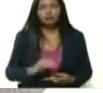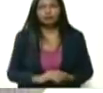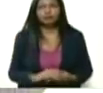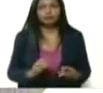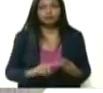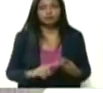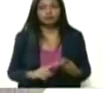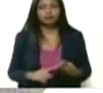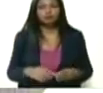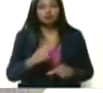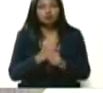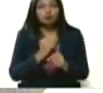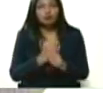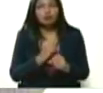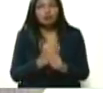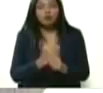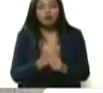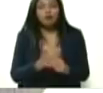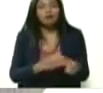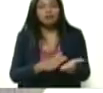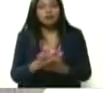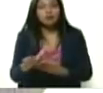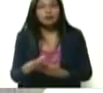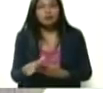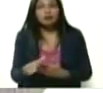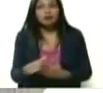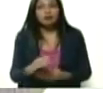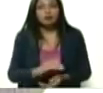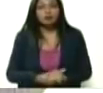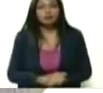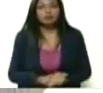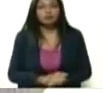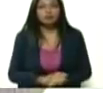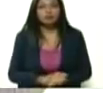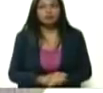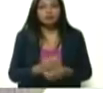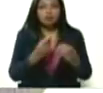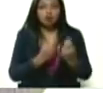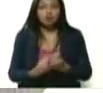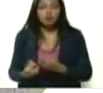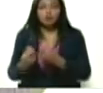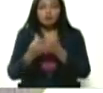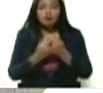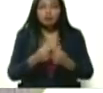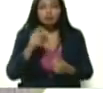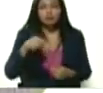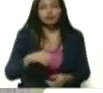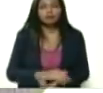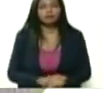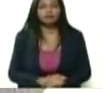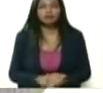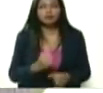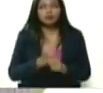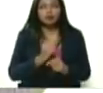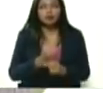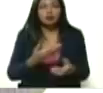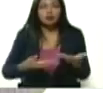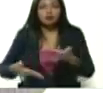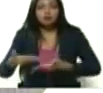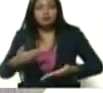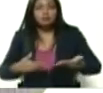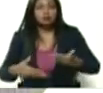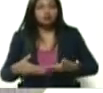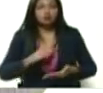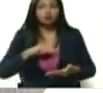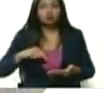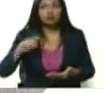los trabajadores que están garantizando el corazón económico y los trabajadores de los servicios